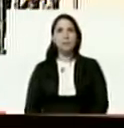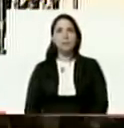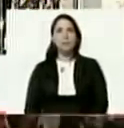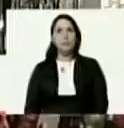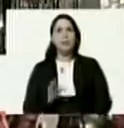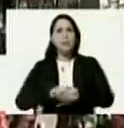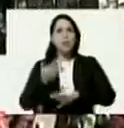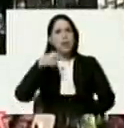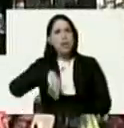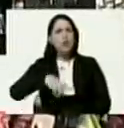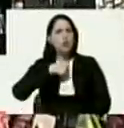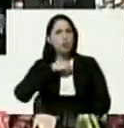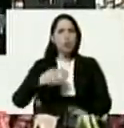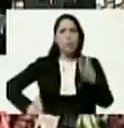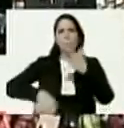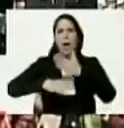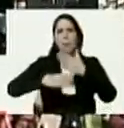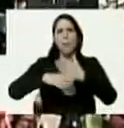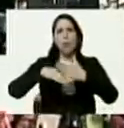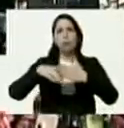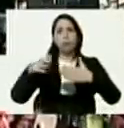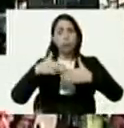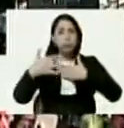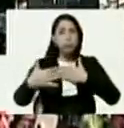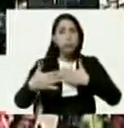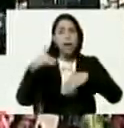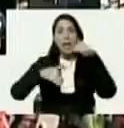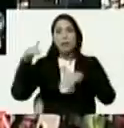por qué vamos a ganar las próximas elecciones.